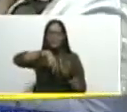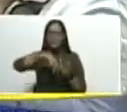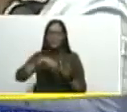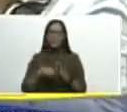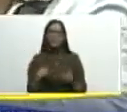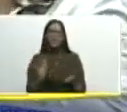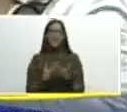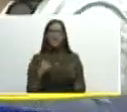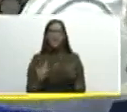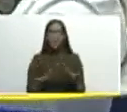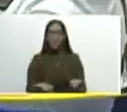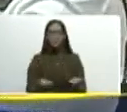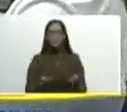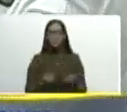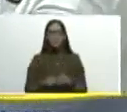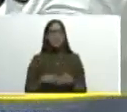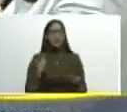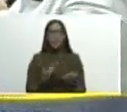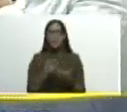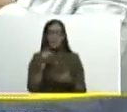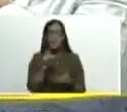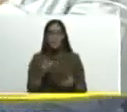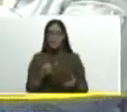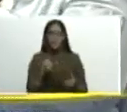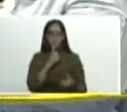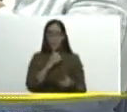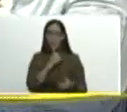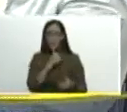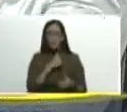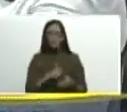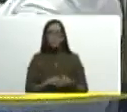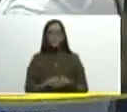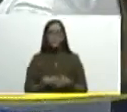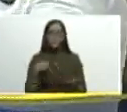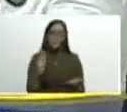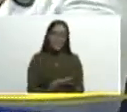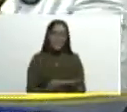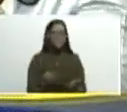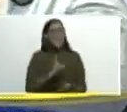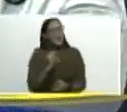¿Hasta cuánto le aumentan la velocidad? Hasta que el paciente aguante. Hasta que aguante. ¿Y si cae para el piso?